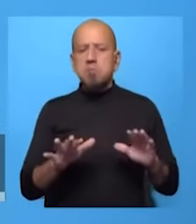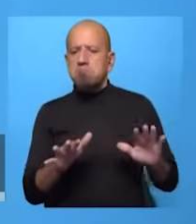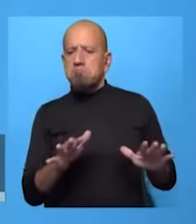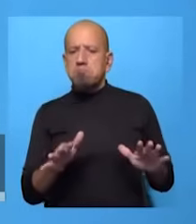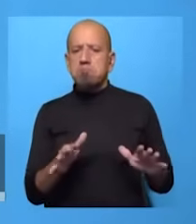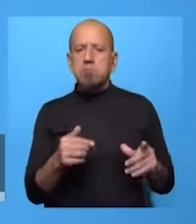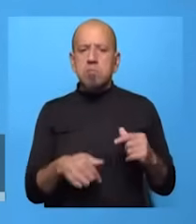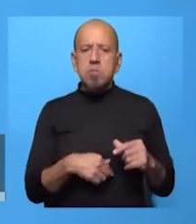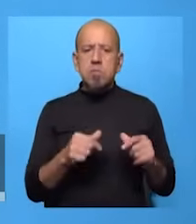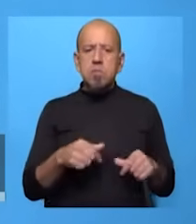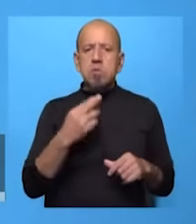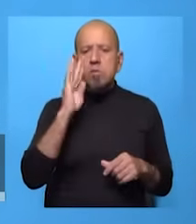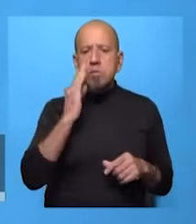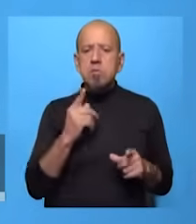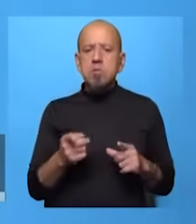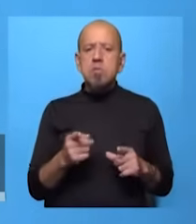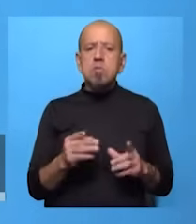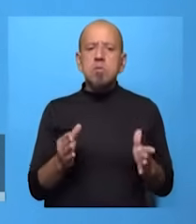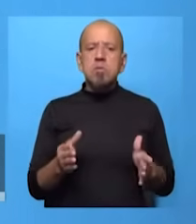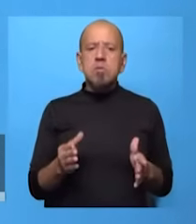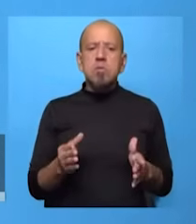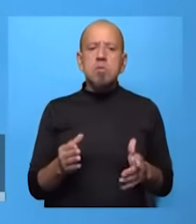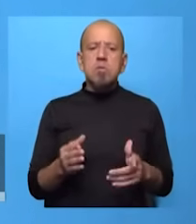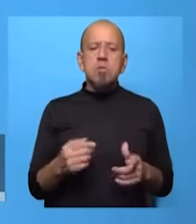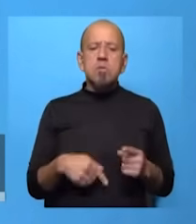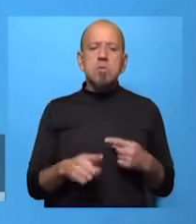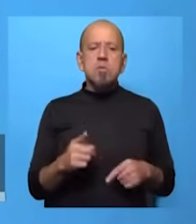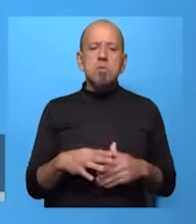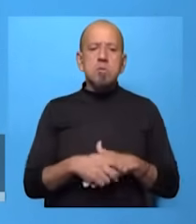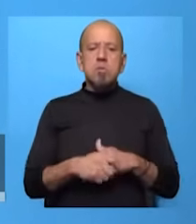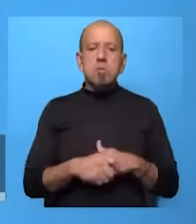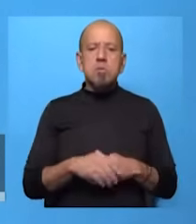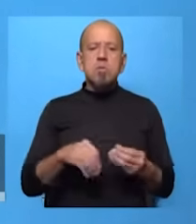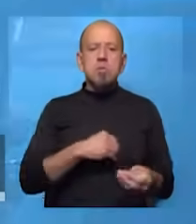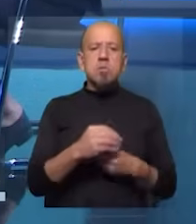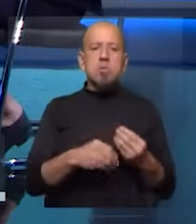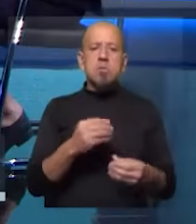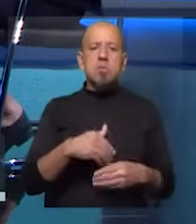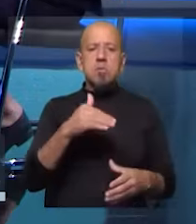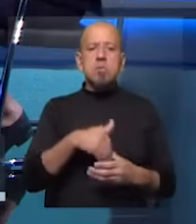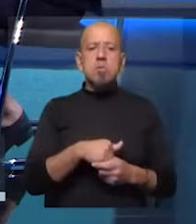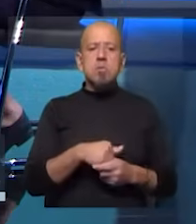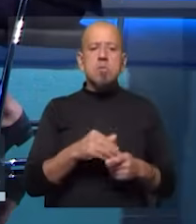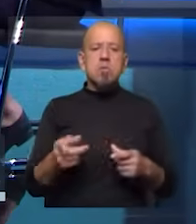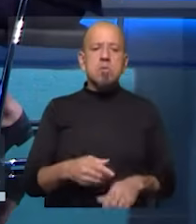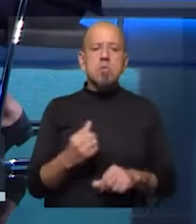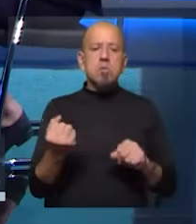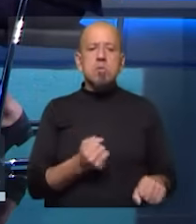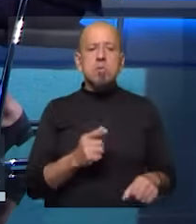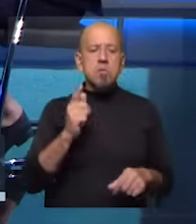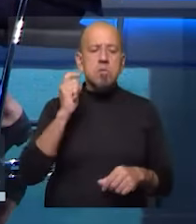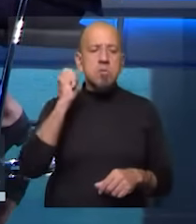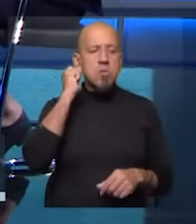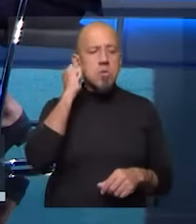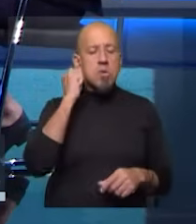en este país nos conocemos todo todos tenemos un conocido un amigo un familiar que vota otro partido en los asados en los cumpleaños en la